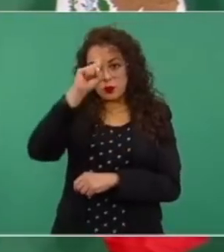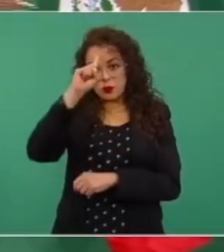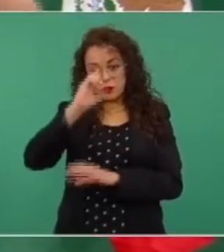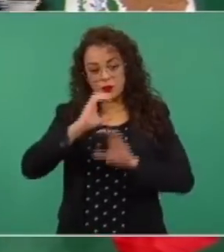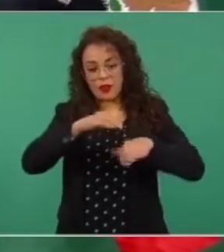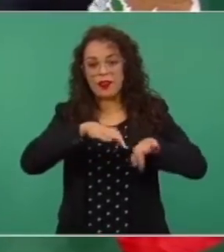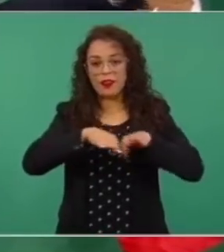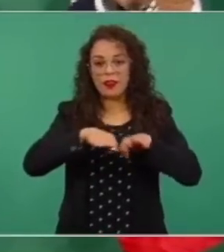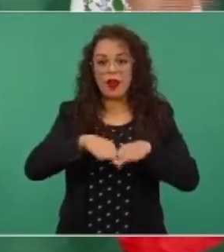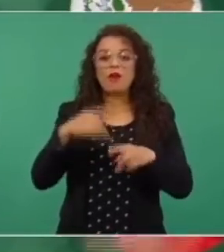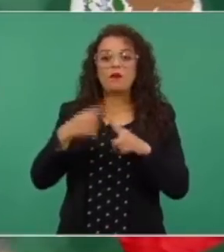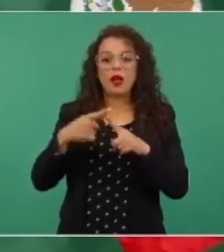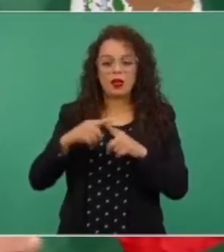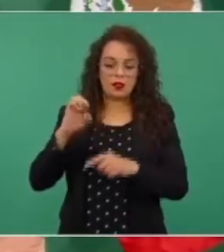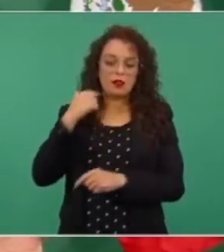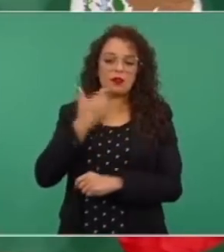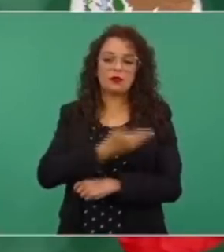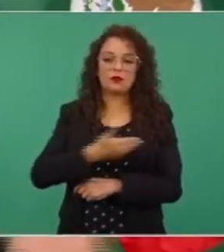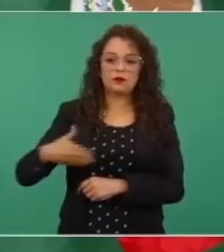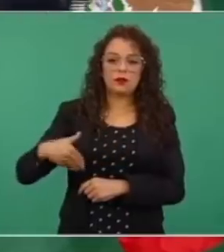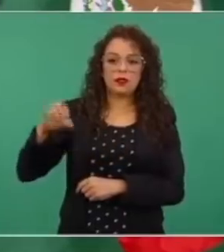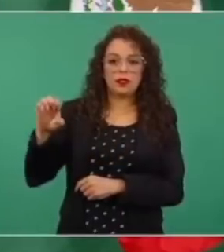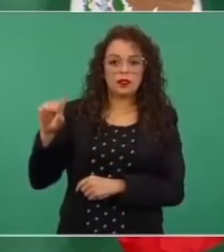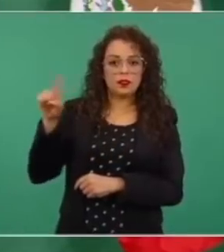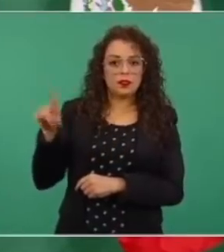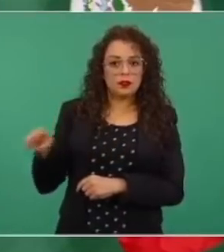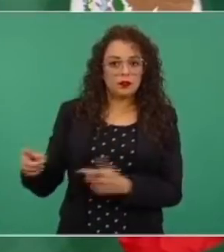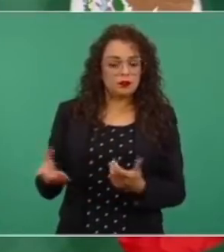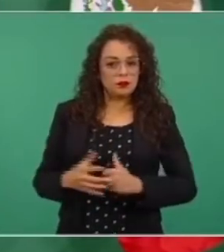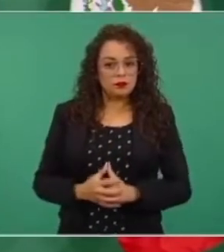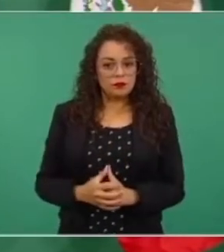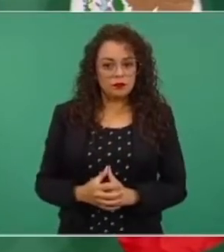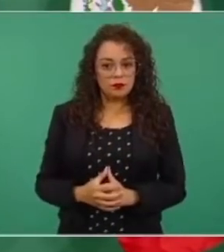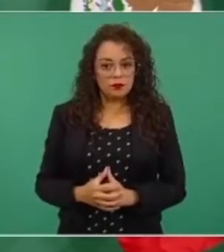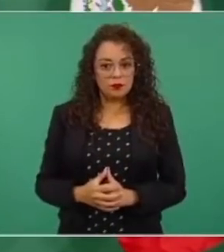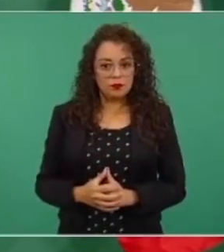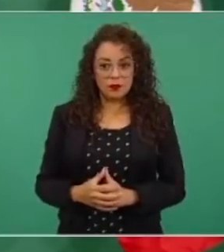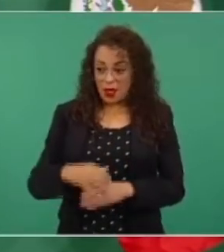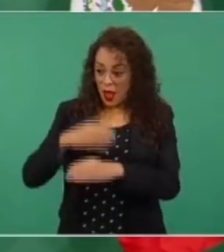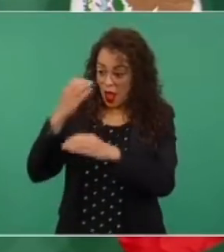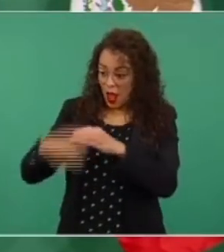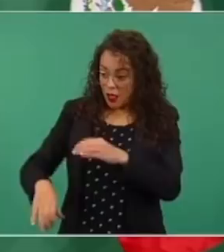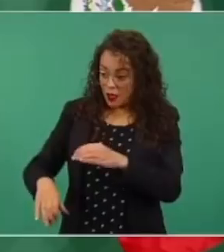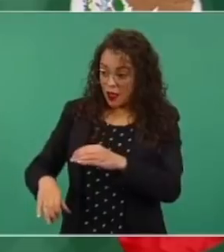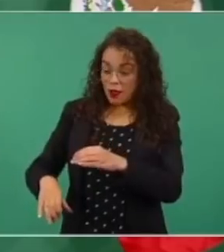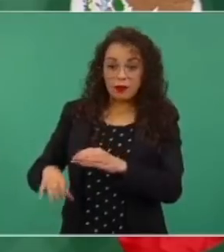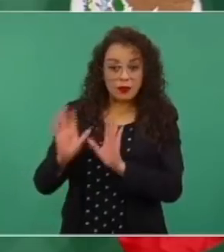Zedillo, que había entregado los ferrocarriles, se convirtió, terminando su gobierno, en